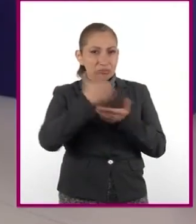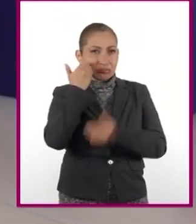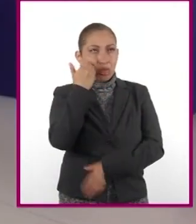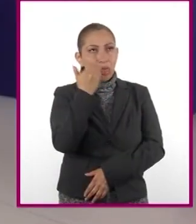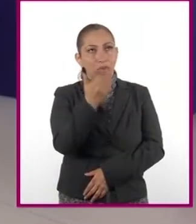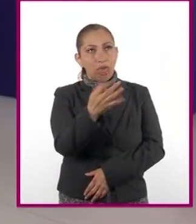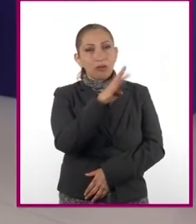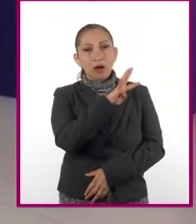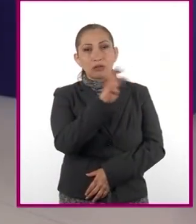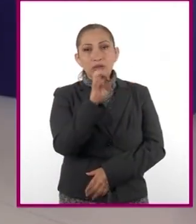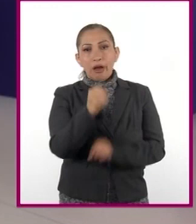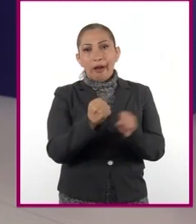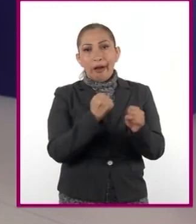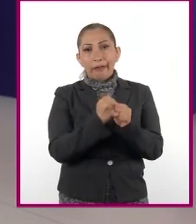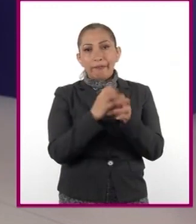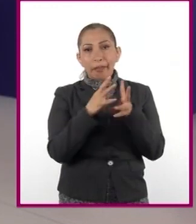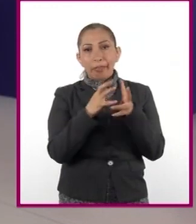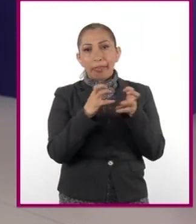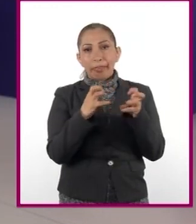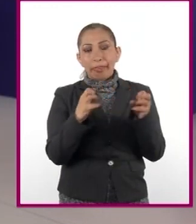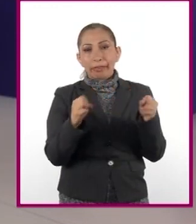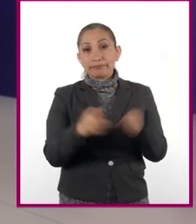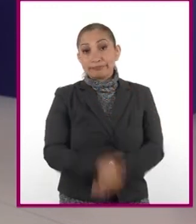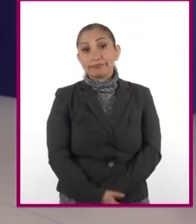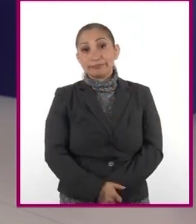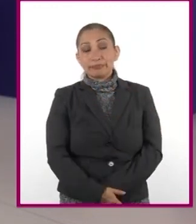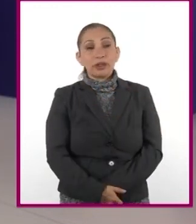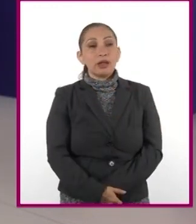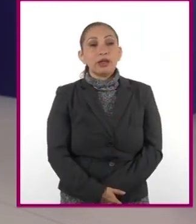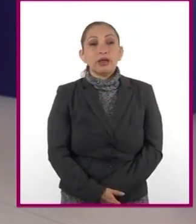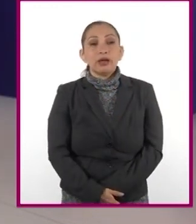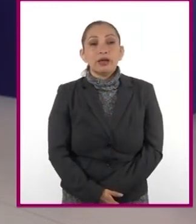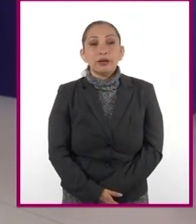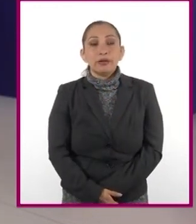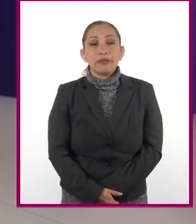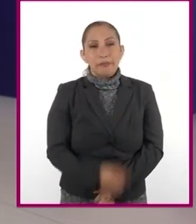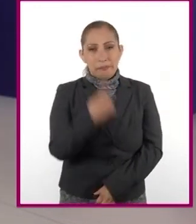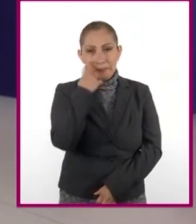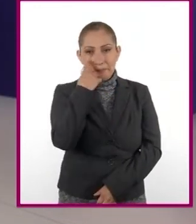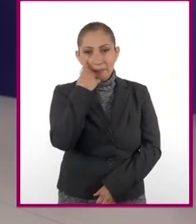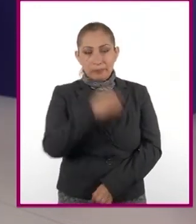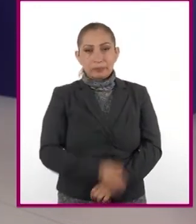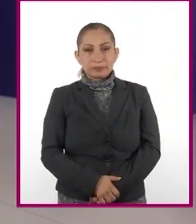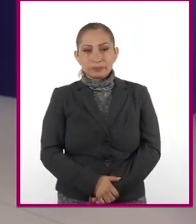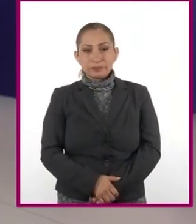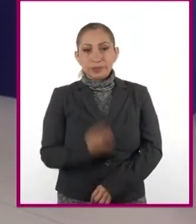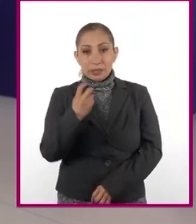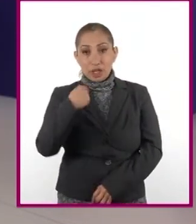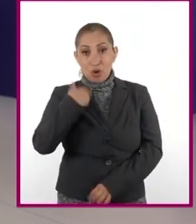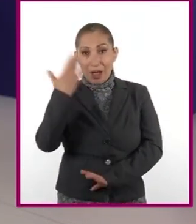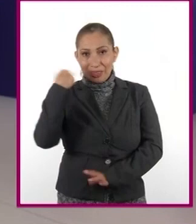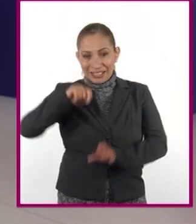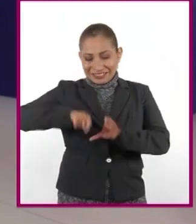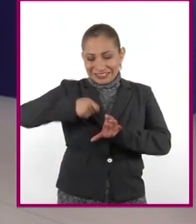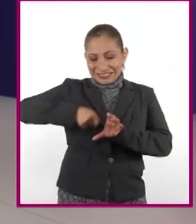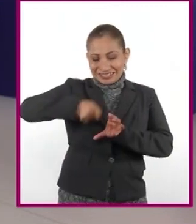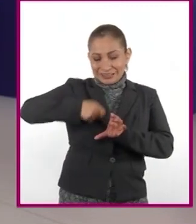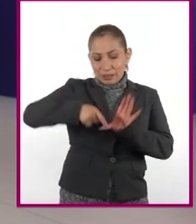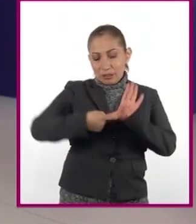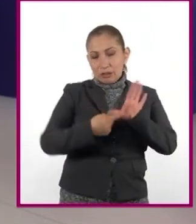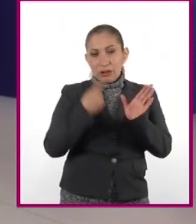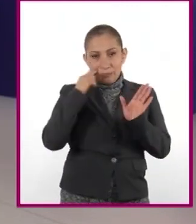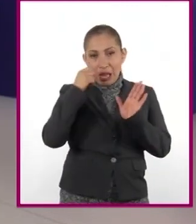de 400 años en descomponerse. Miren, este que estaba haciendo al principio es el